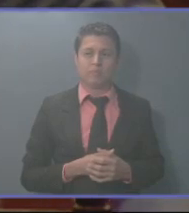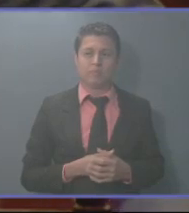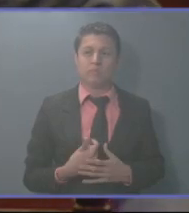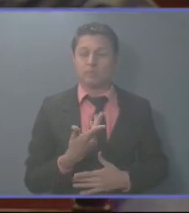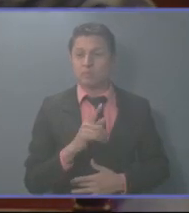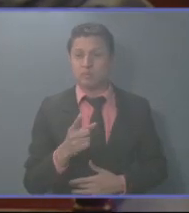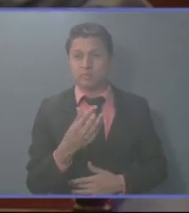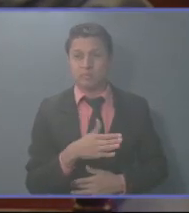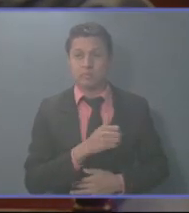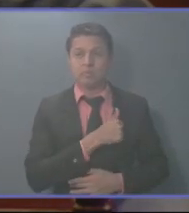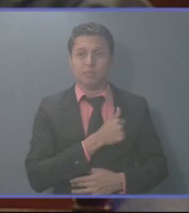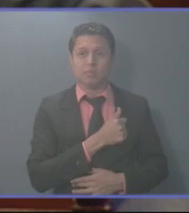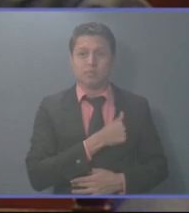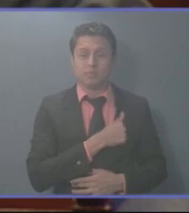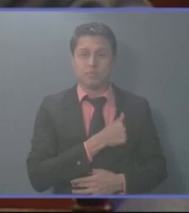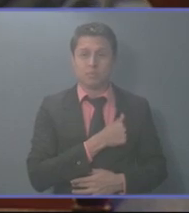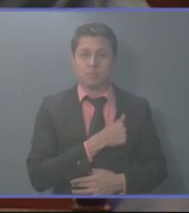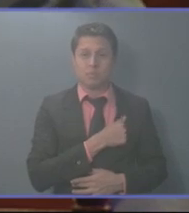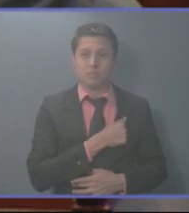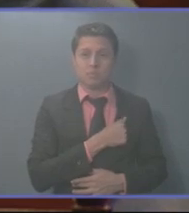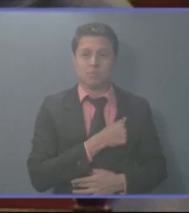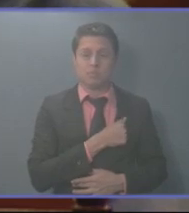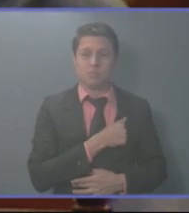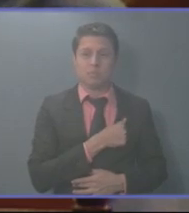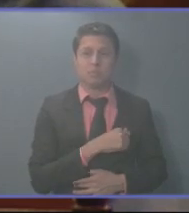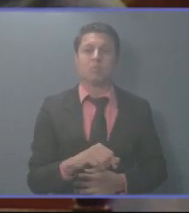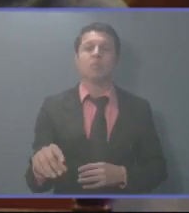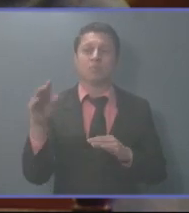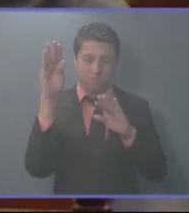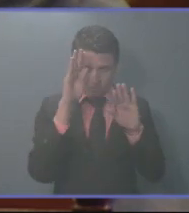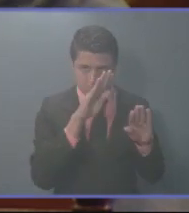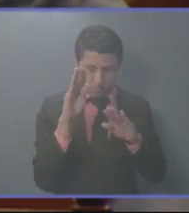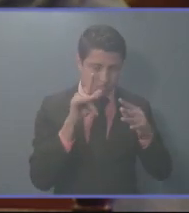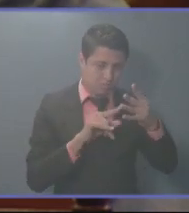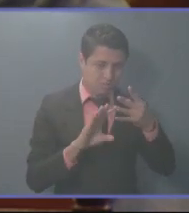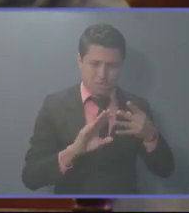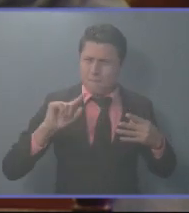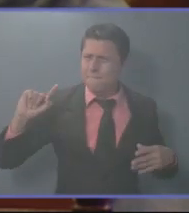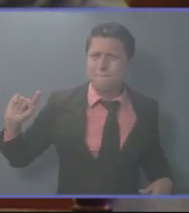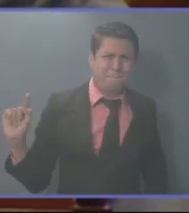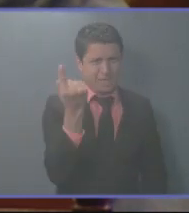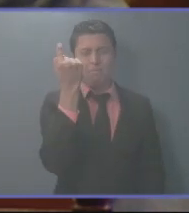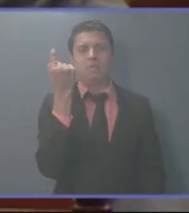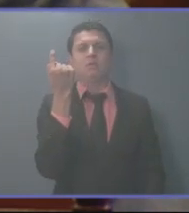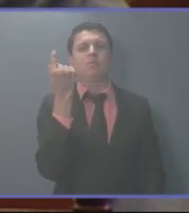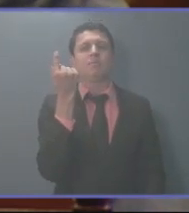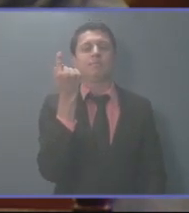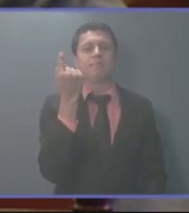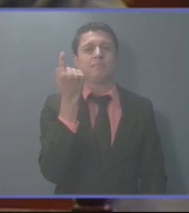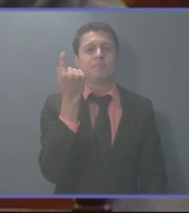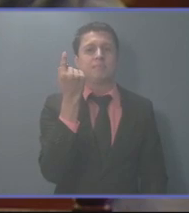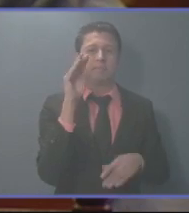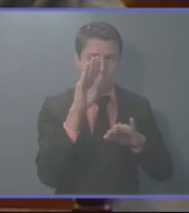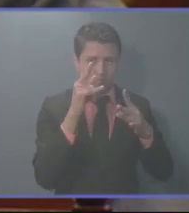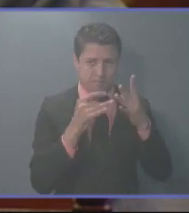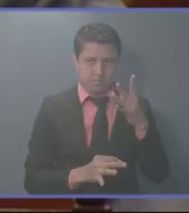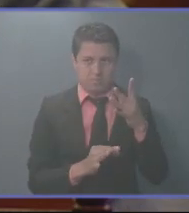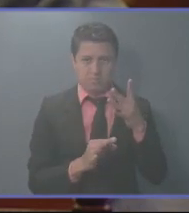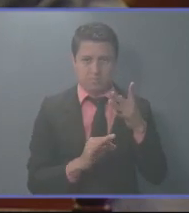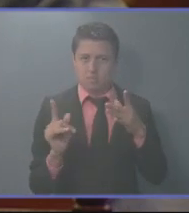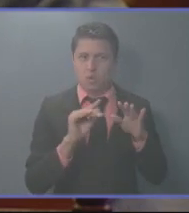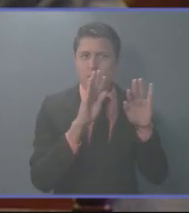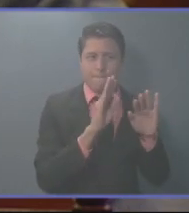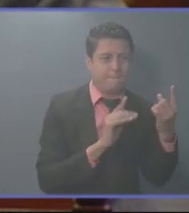Nuestra primera obligación es obedecer la Constitución y las leyes, y no a las